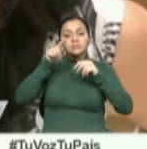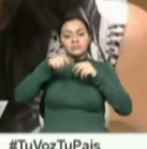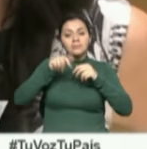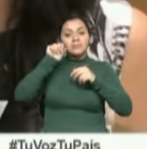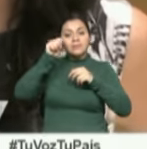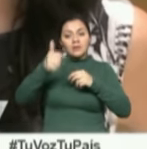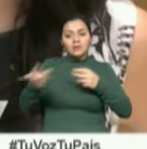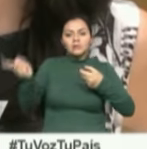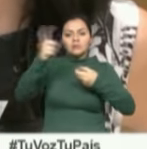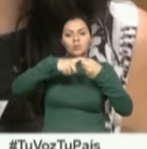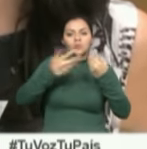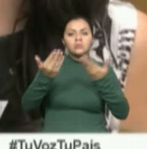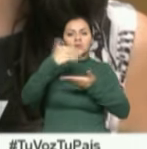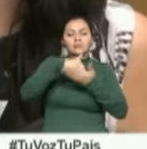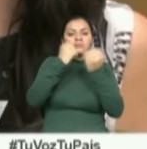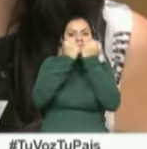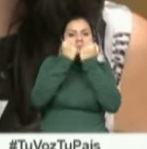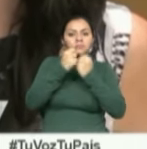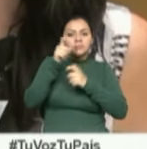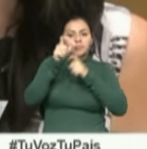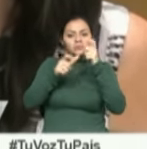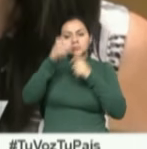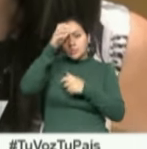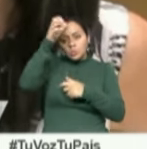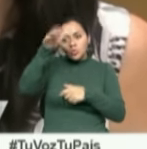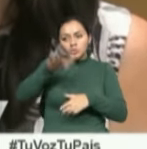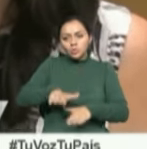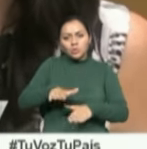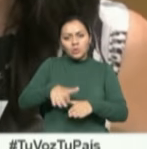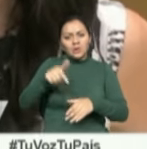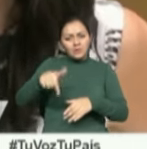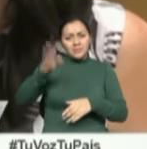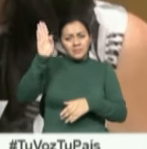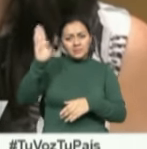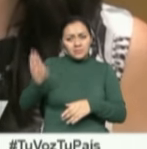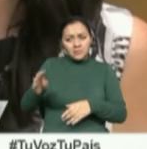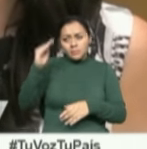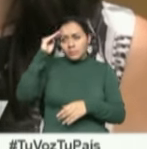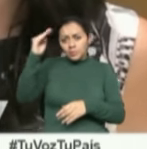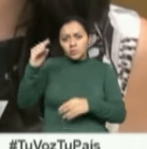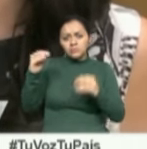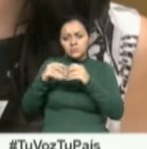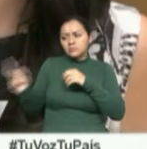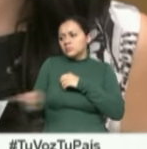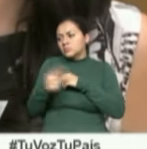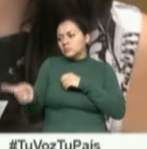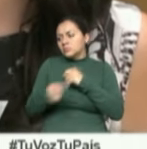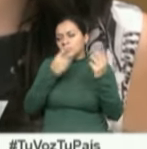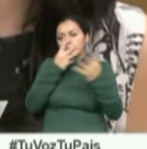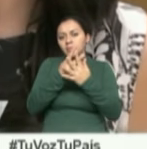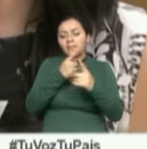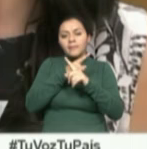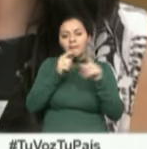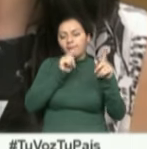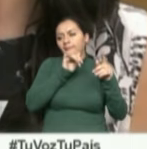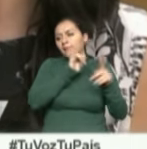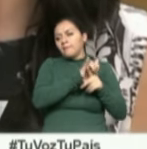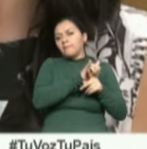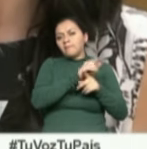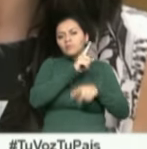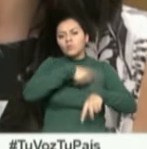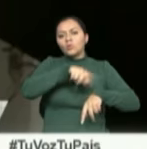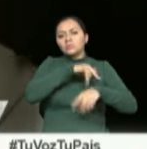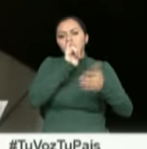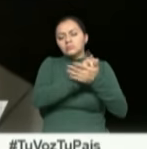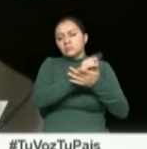estará superpoblada porque la tendencia y la cultura de nuestro sistema judicial es de encarcelar mucho y mantener a la gente presa mucho